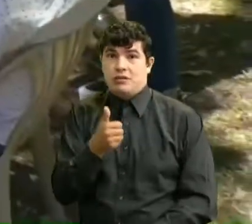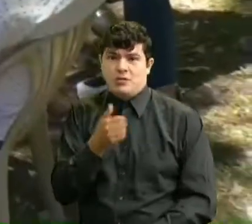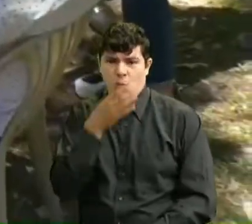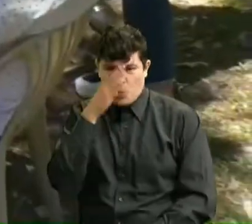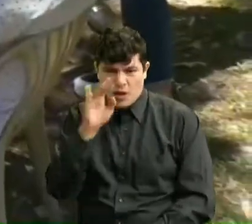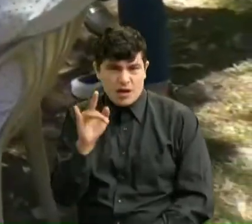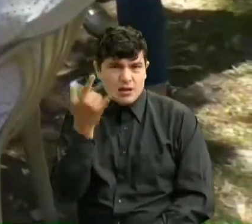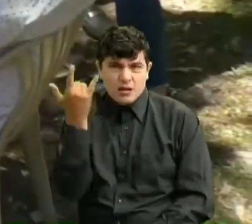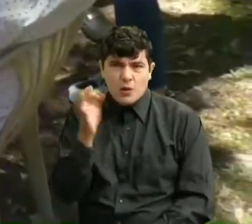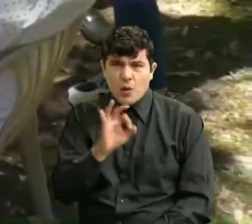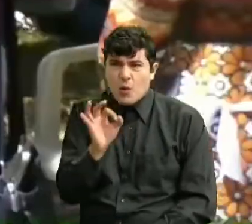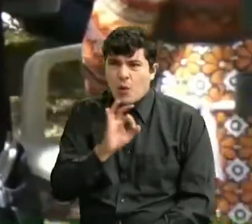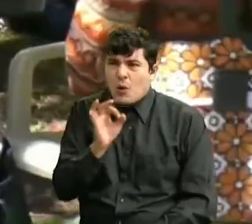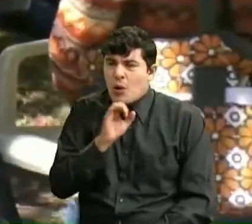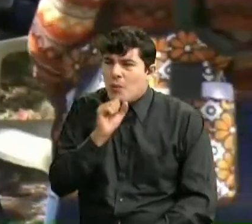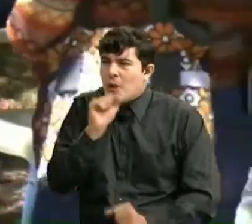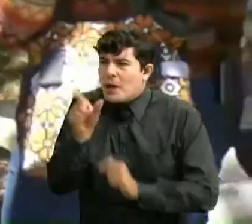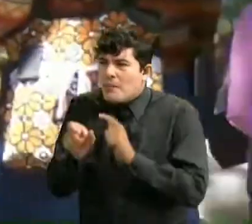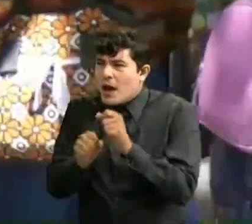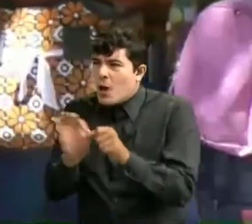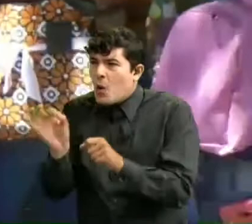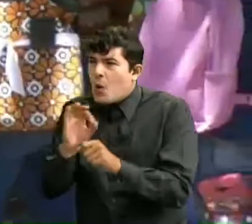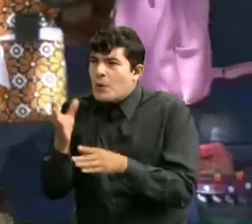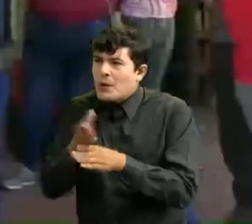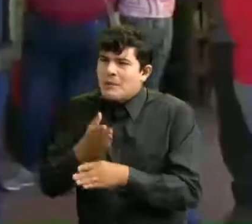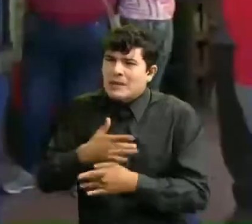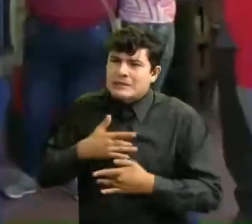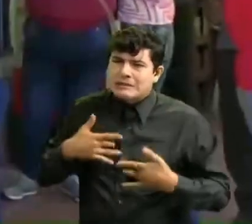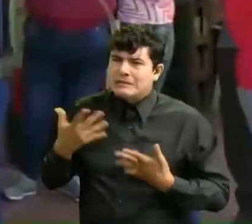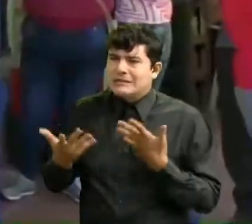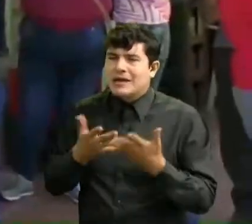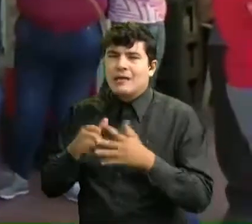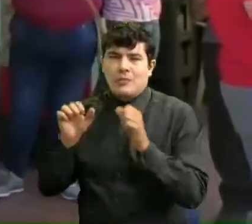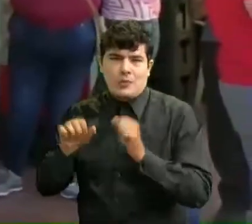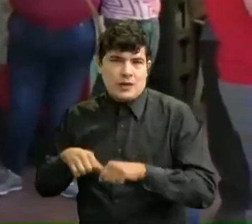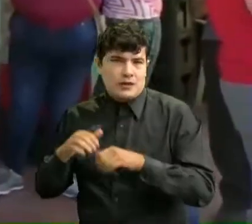inquietudes e incluso resolver algunos problemas que se presentan en la comunidad.